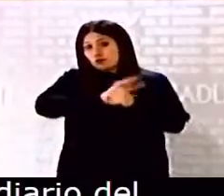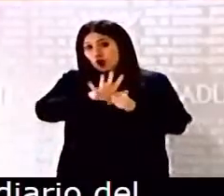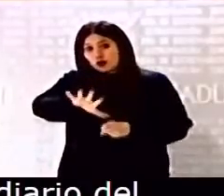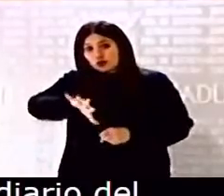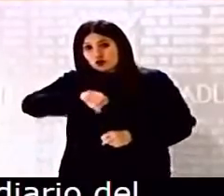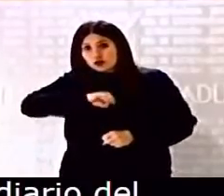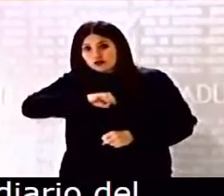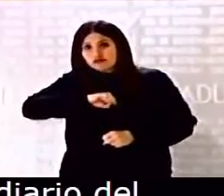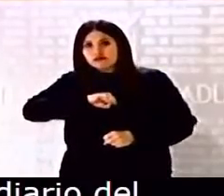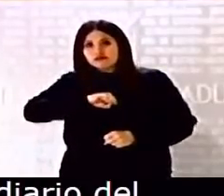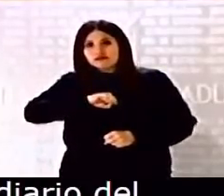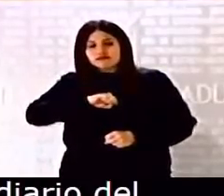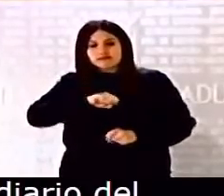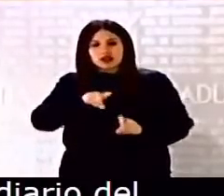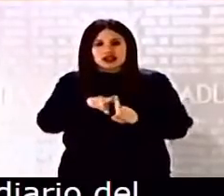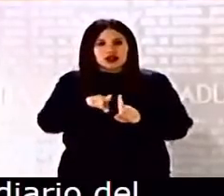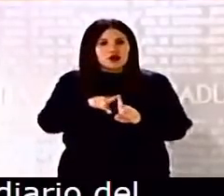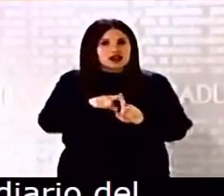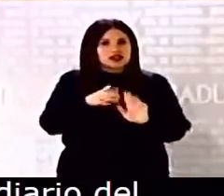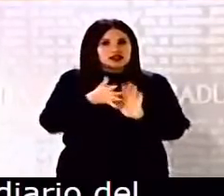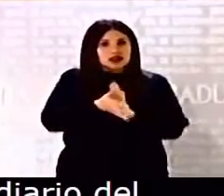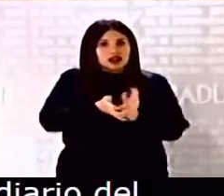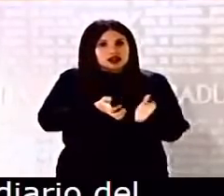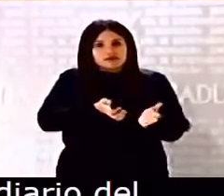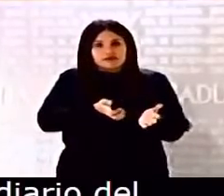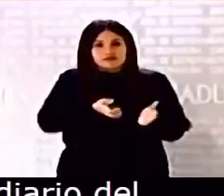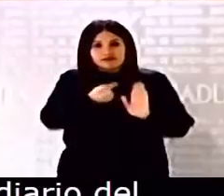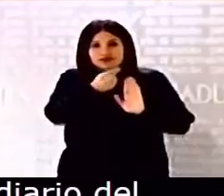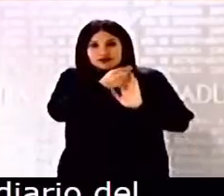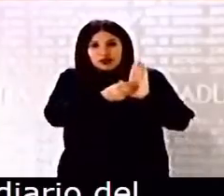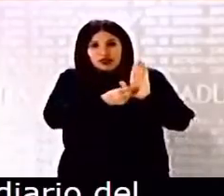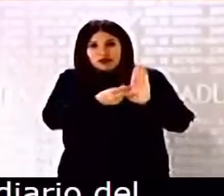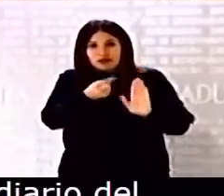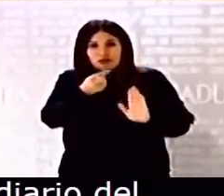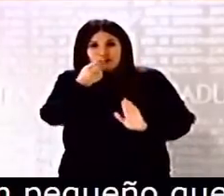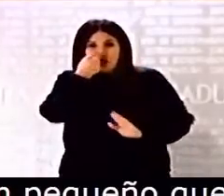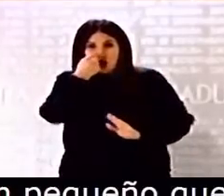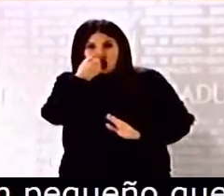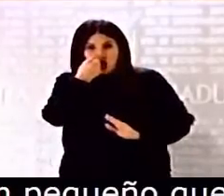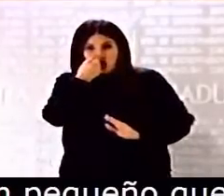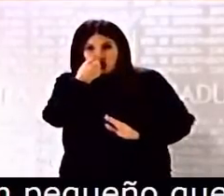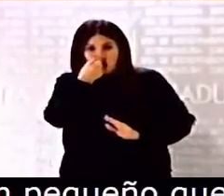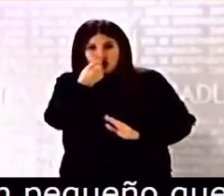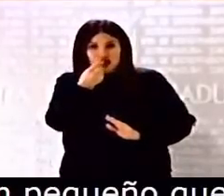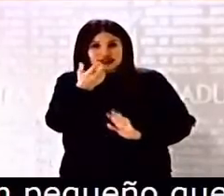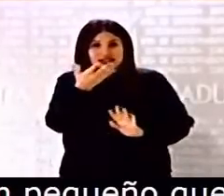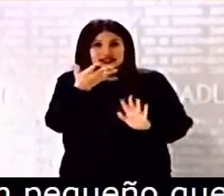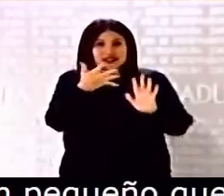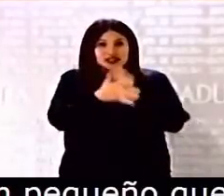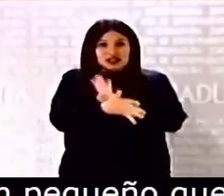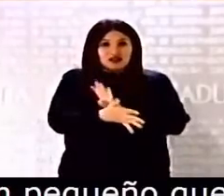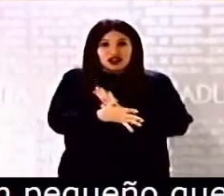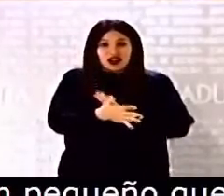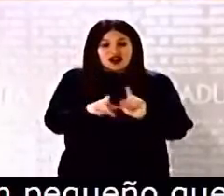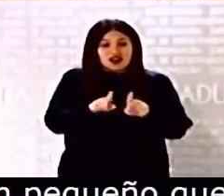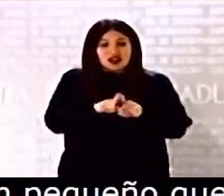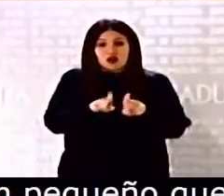tan escaso, tan pequeño, que apenas alcanza a un par de